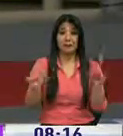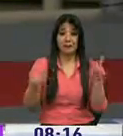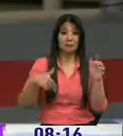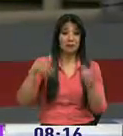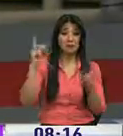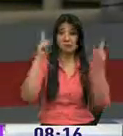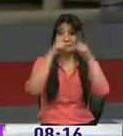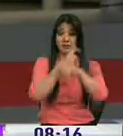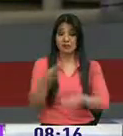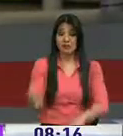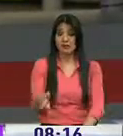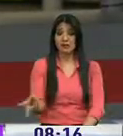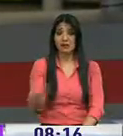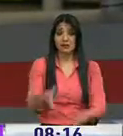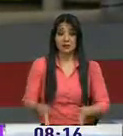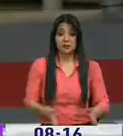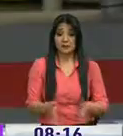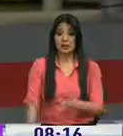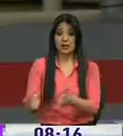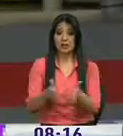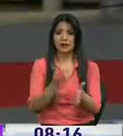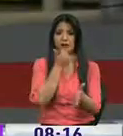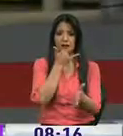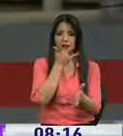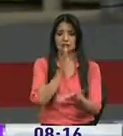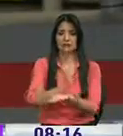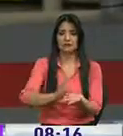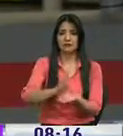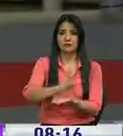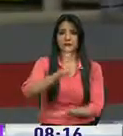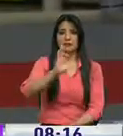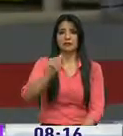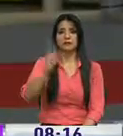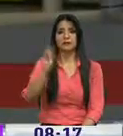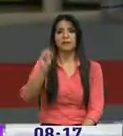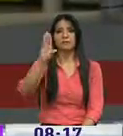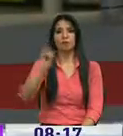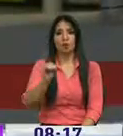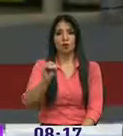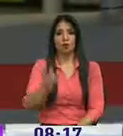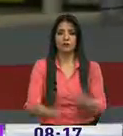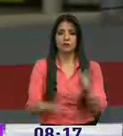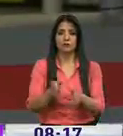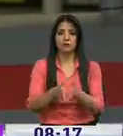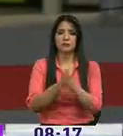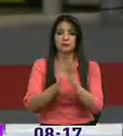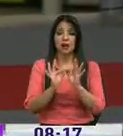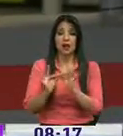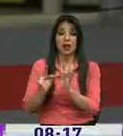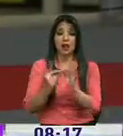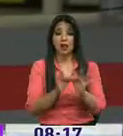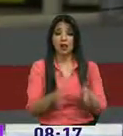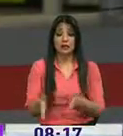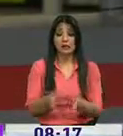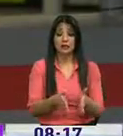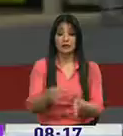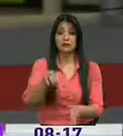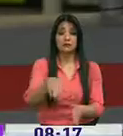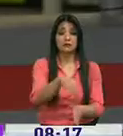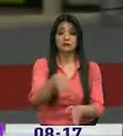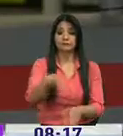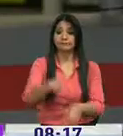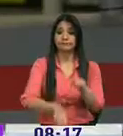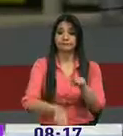cuando esos desvíos no tienen buenas vías. Es el caso del barrio Tambo del Inca. Sus moradores solicitan se repare la calle que está en malas condiciones.